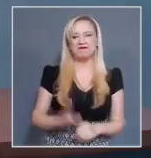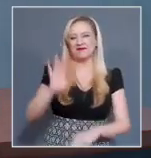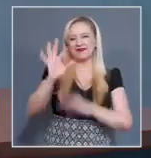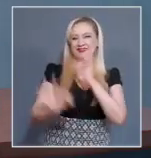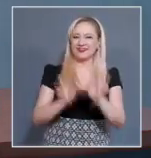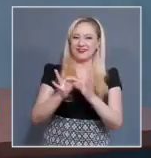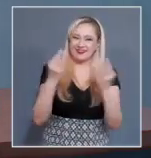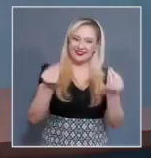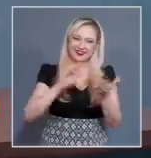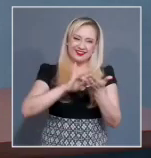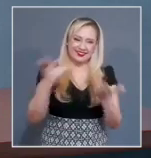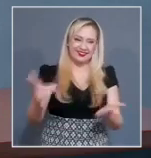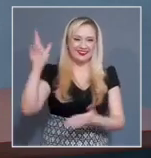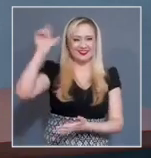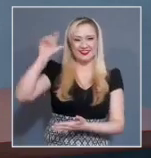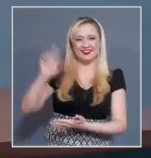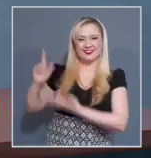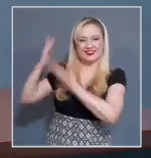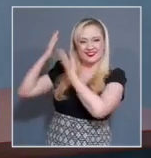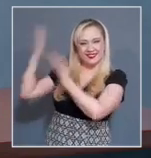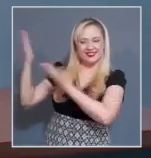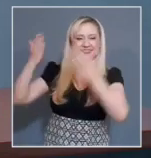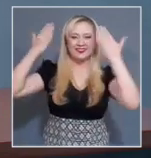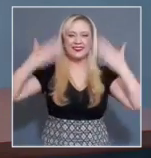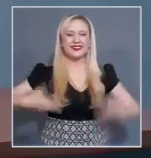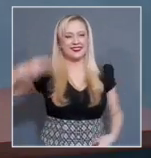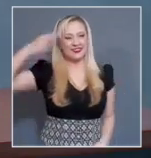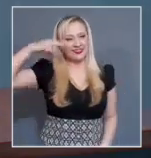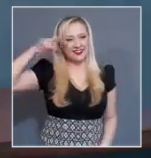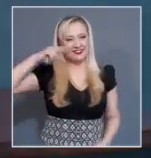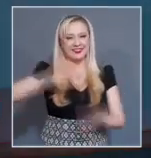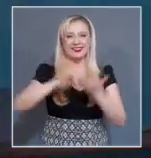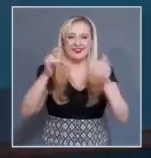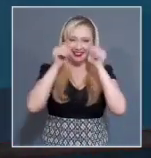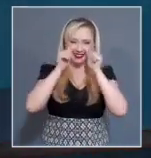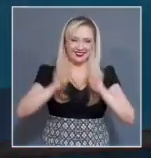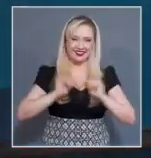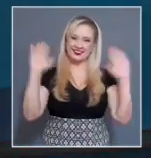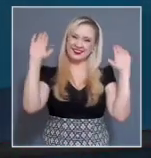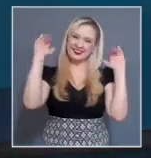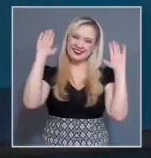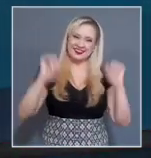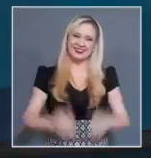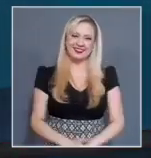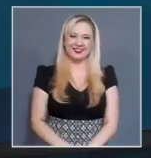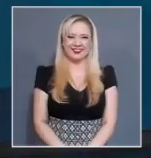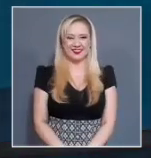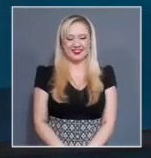Laura Murillo Ramírez. Muchas gracias por su atención. Hasta la próxima.